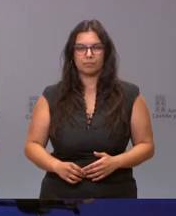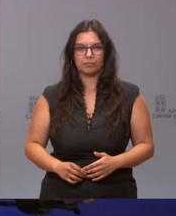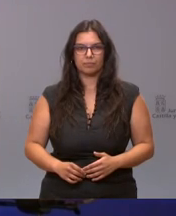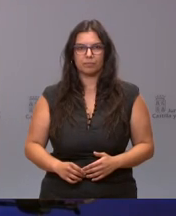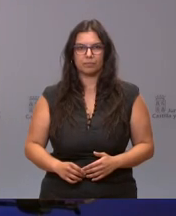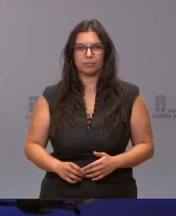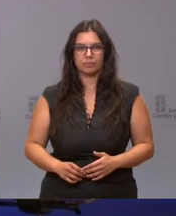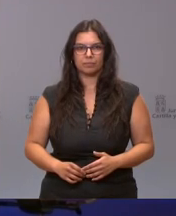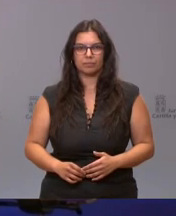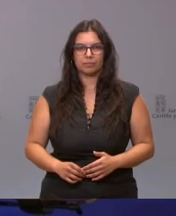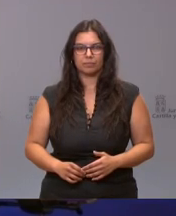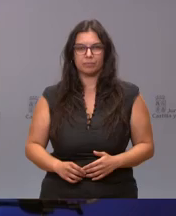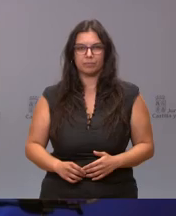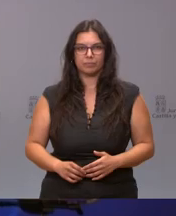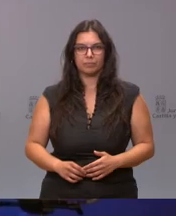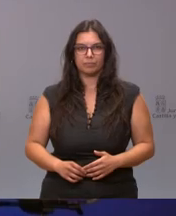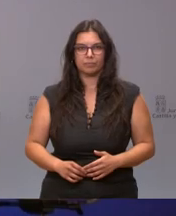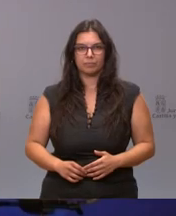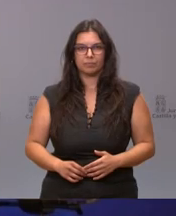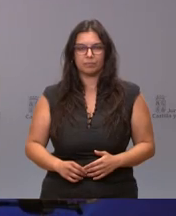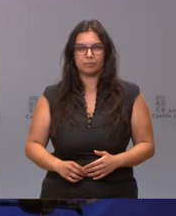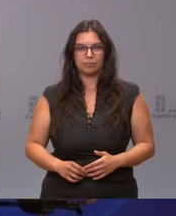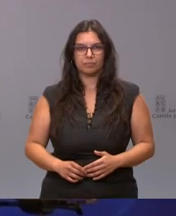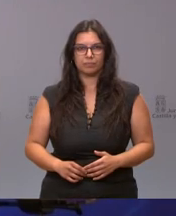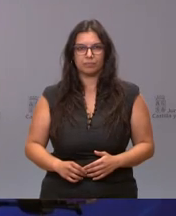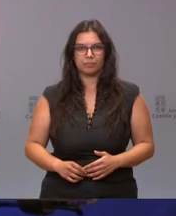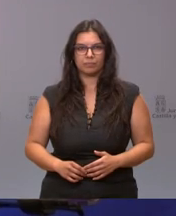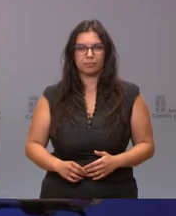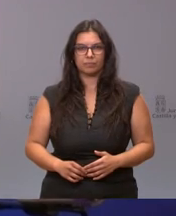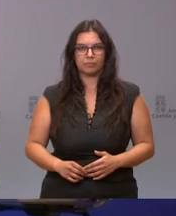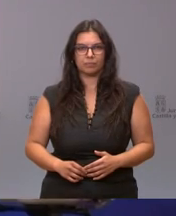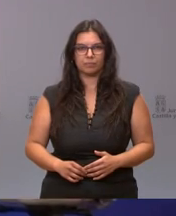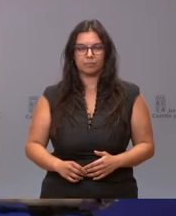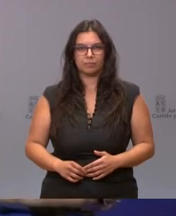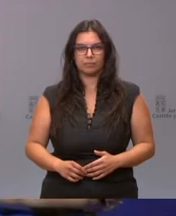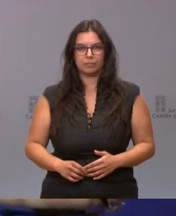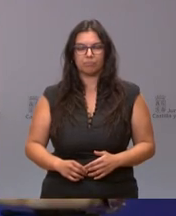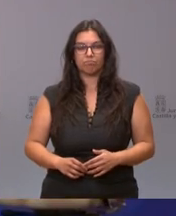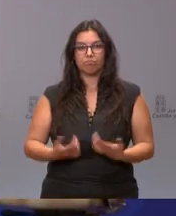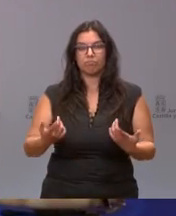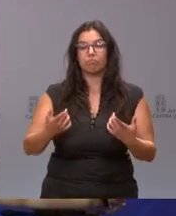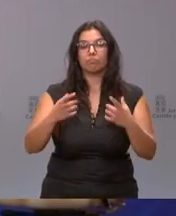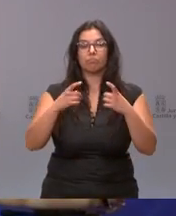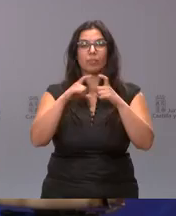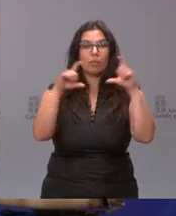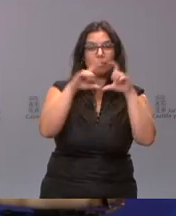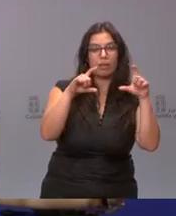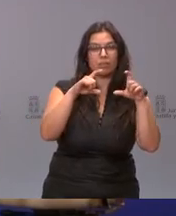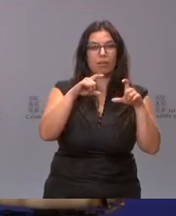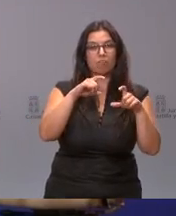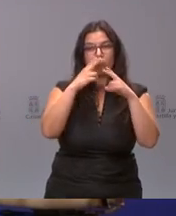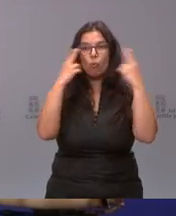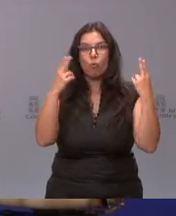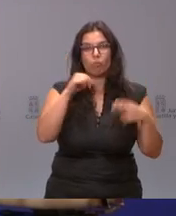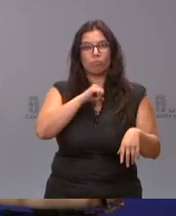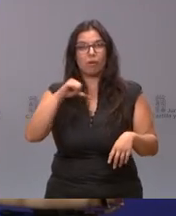que permitan destacar y dar a conocer la calidad de nuestros productos en Estados Unidos. Agentes públicos y privados unidos en una